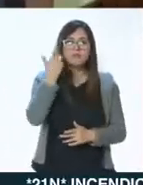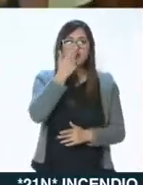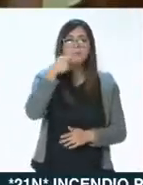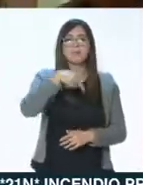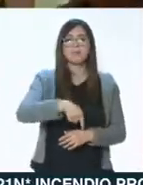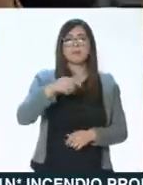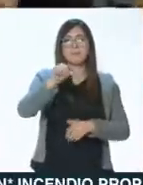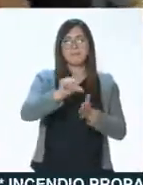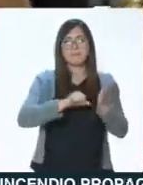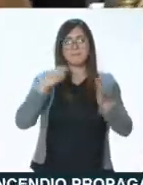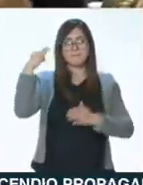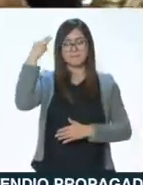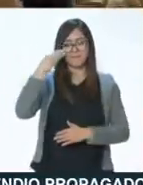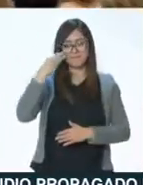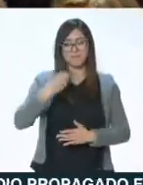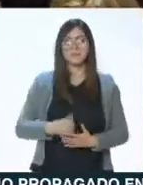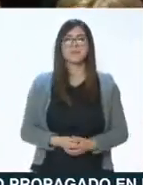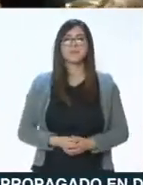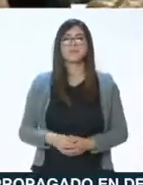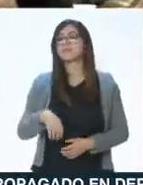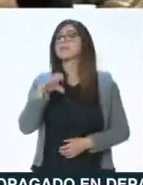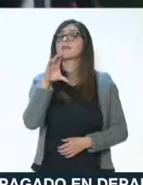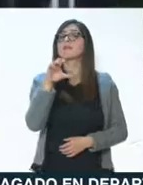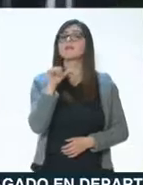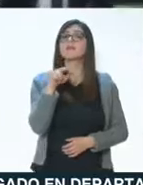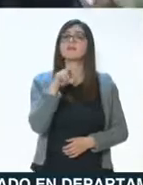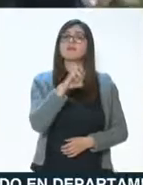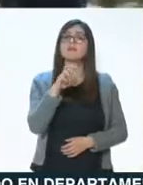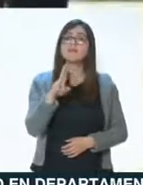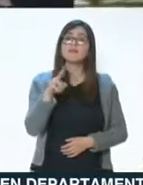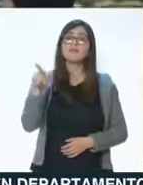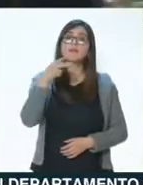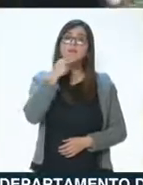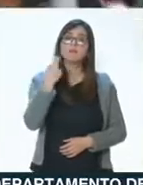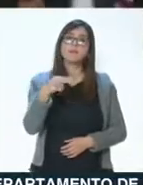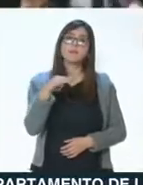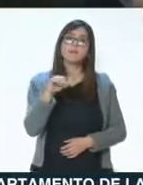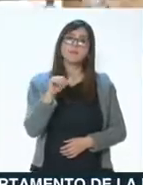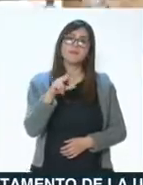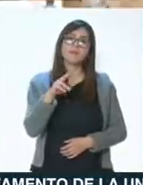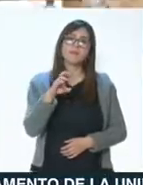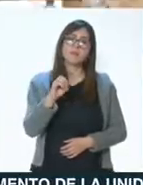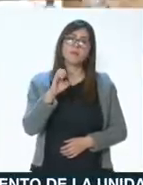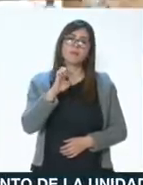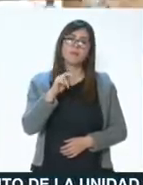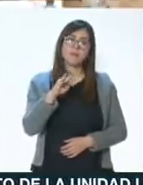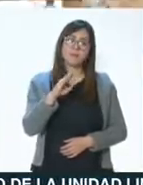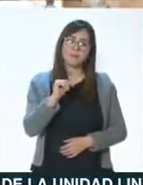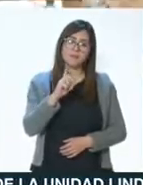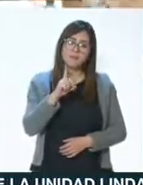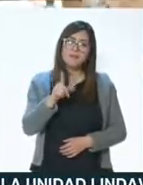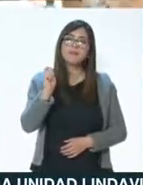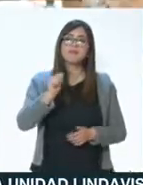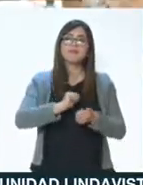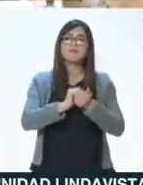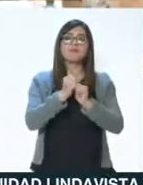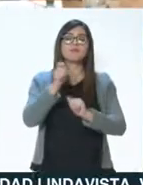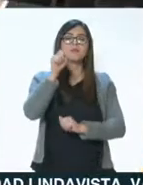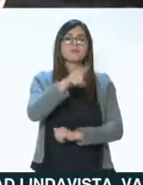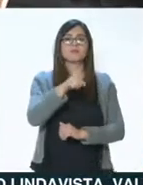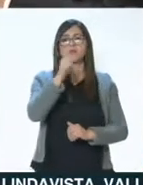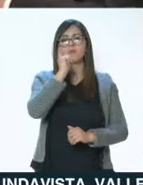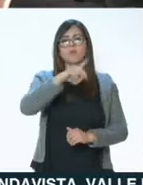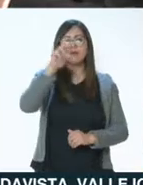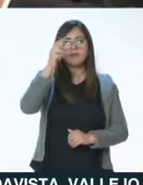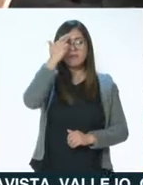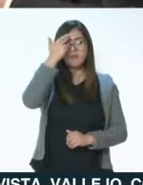El canciller mexicano Marcelo Ebrard dijo que el gobierno de nuestro país no puede apoyar el llamado a elecciones por el mandato constitucional que le